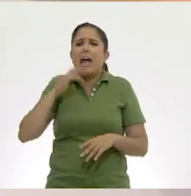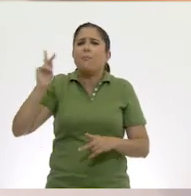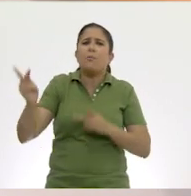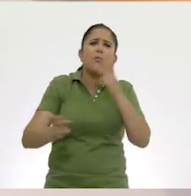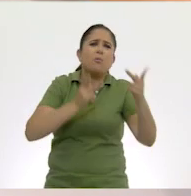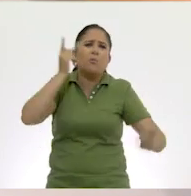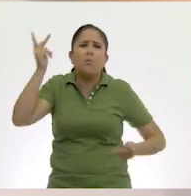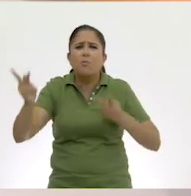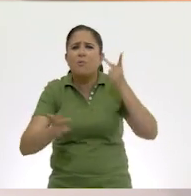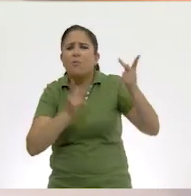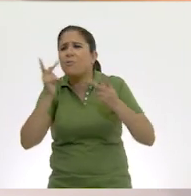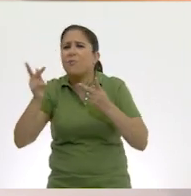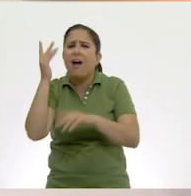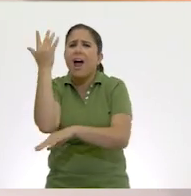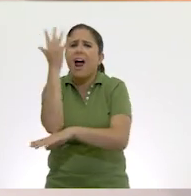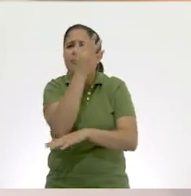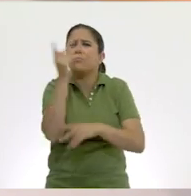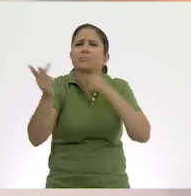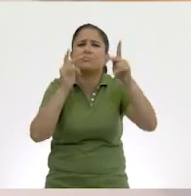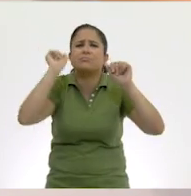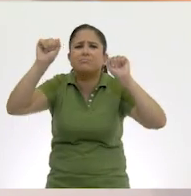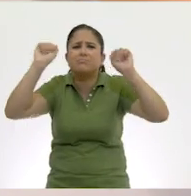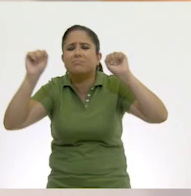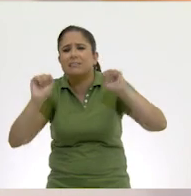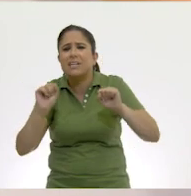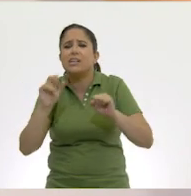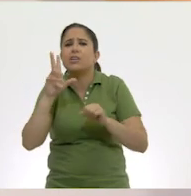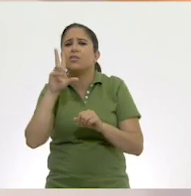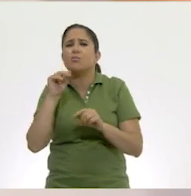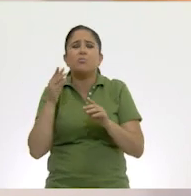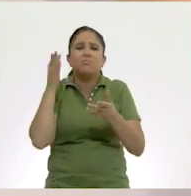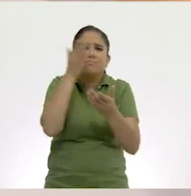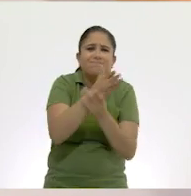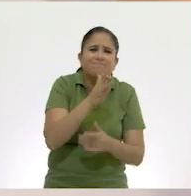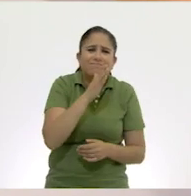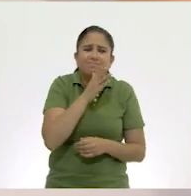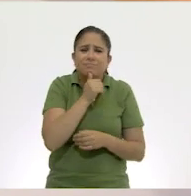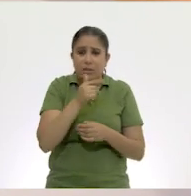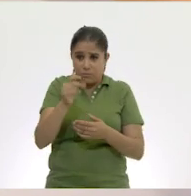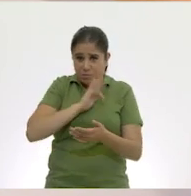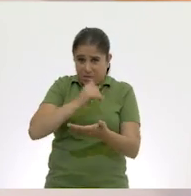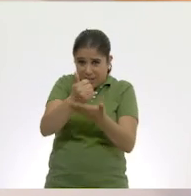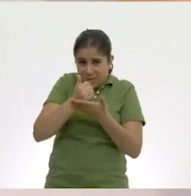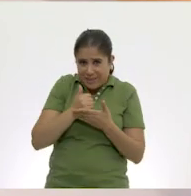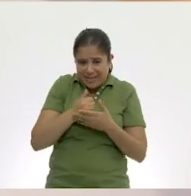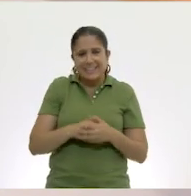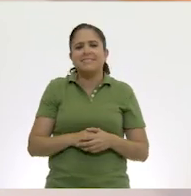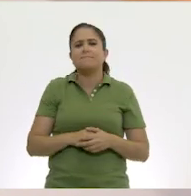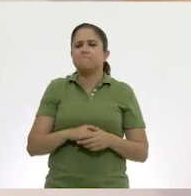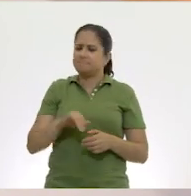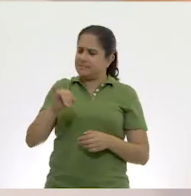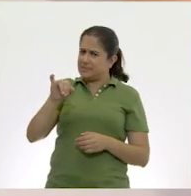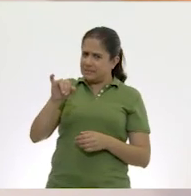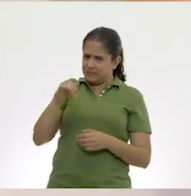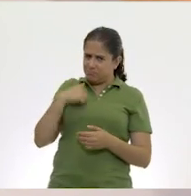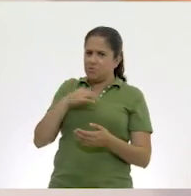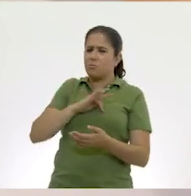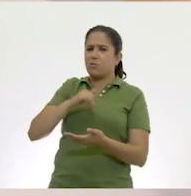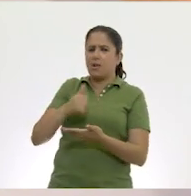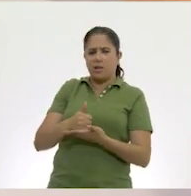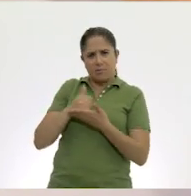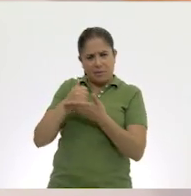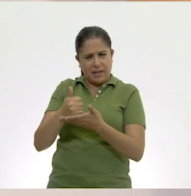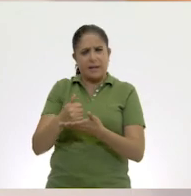árboles y no logró llegar señorita liebre usted me puede ayudar claro que te puedo ayudar mano la